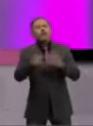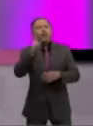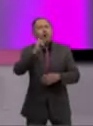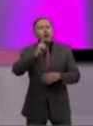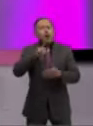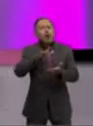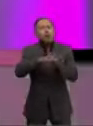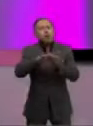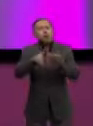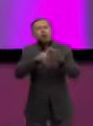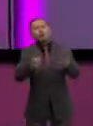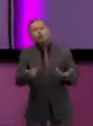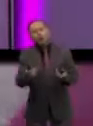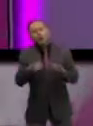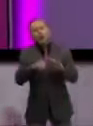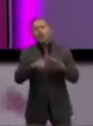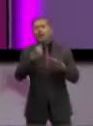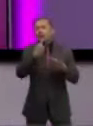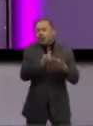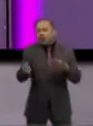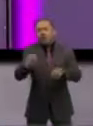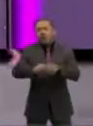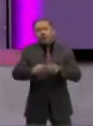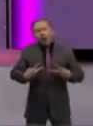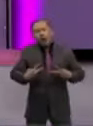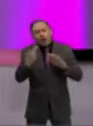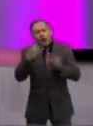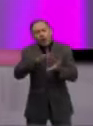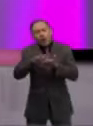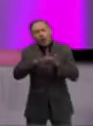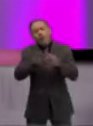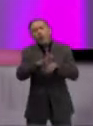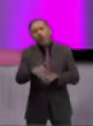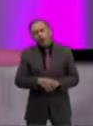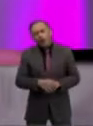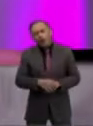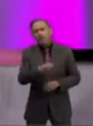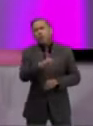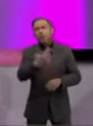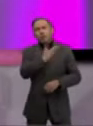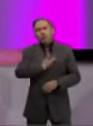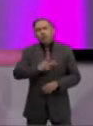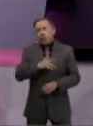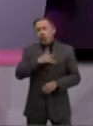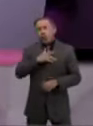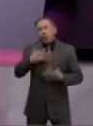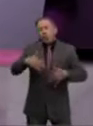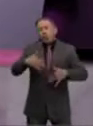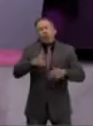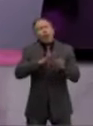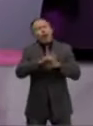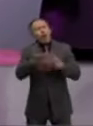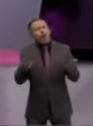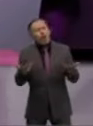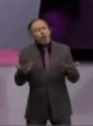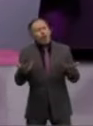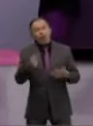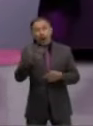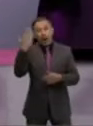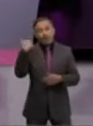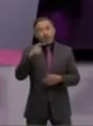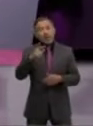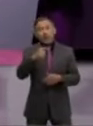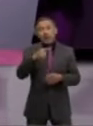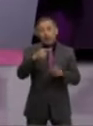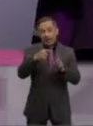¿Dónde están a los niños de cáncer? ¿Dónde está la sensibilidad que dices que tiene el presidente? ¿Cuál sensibilidad cuando tuvo que hacer que las madres de los niños